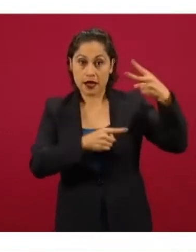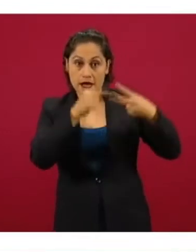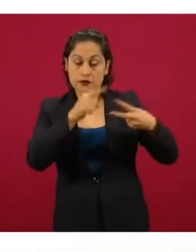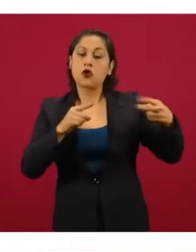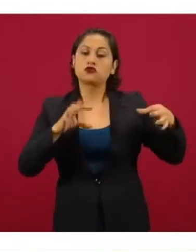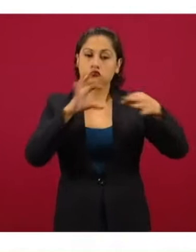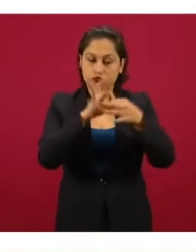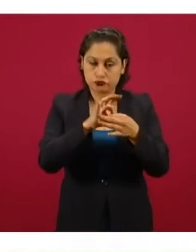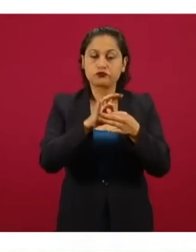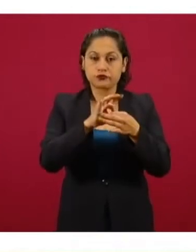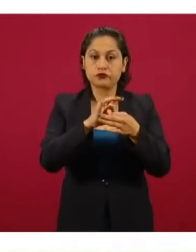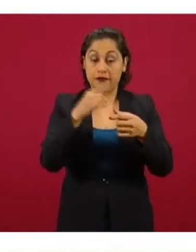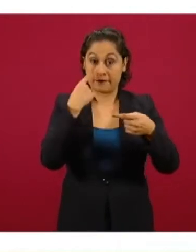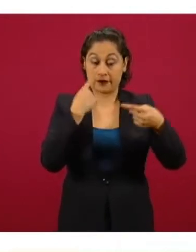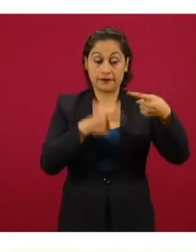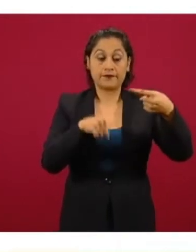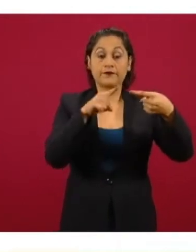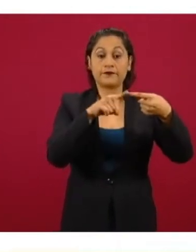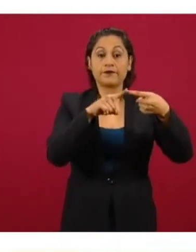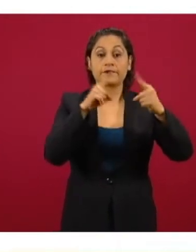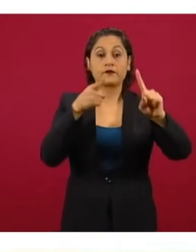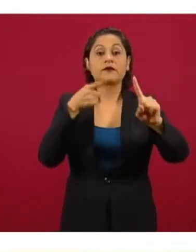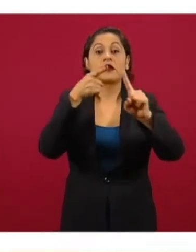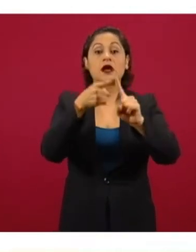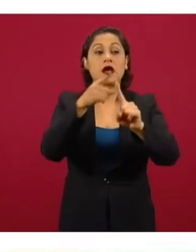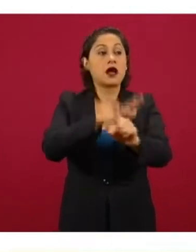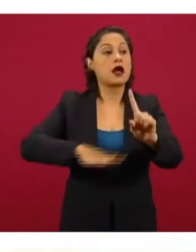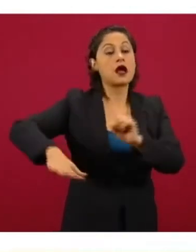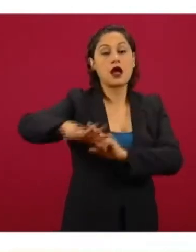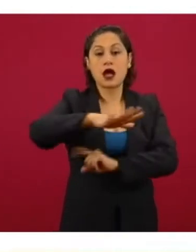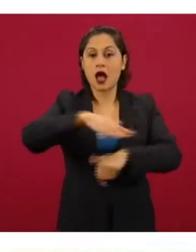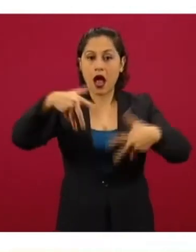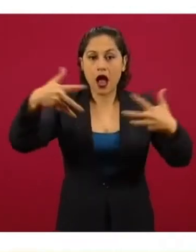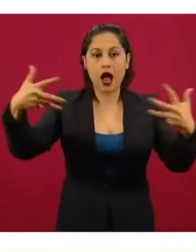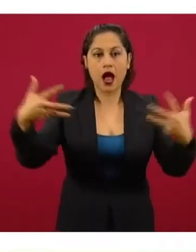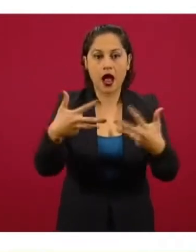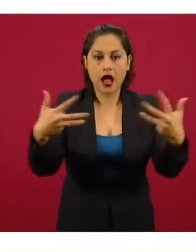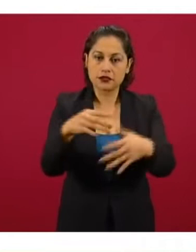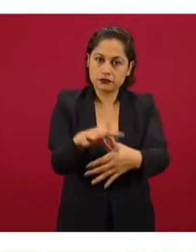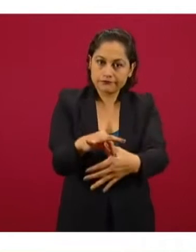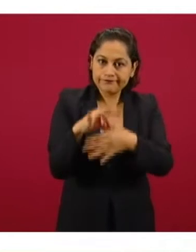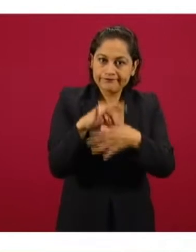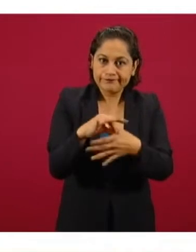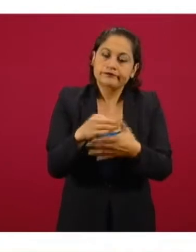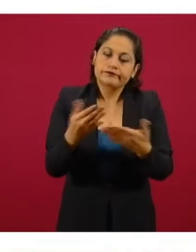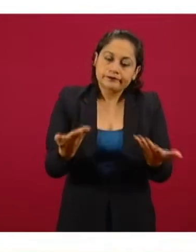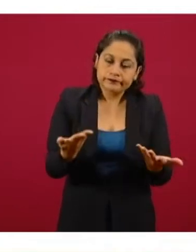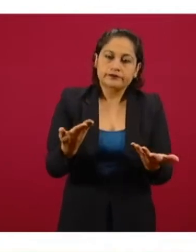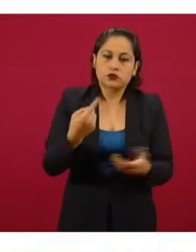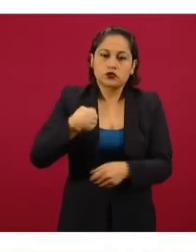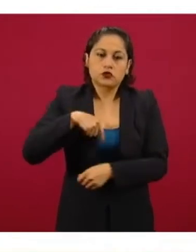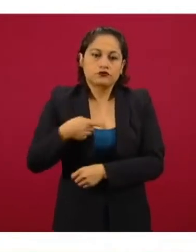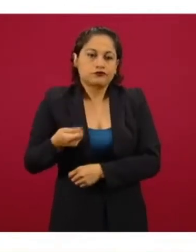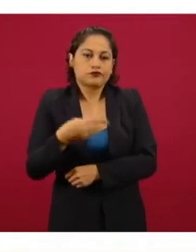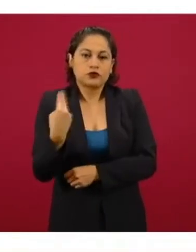dos enfoques. La primera es la acción comunitaria, la acción de campo, como le llamamos en la jerga técnica